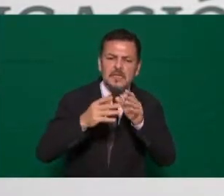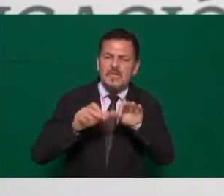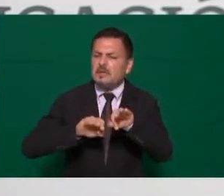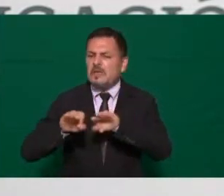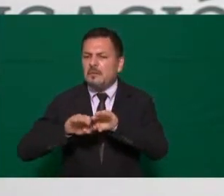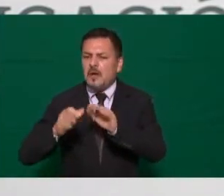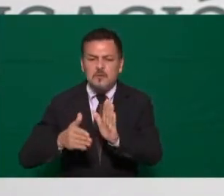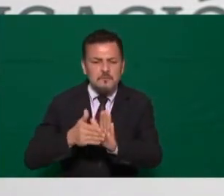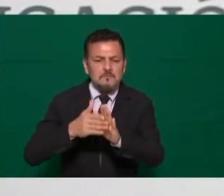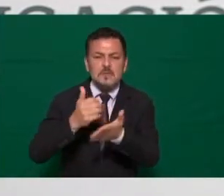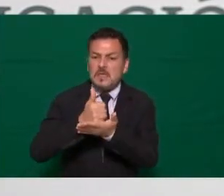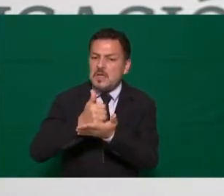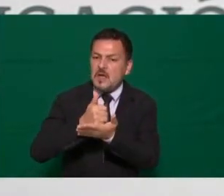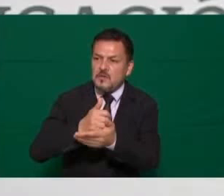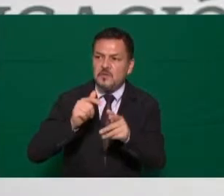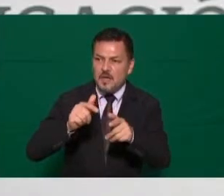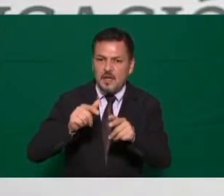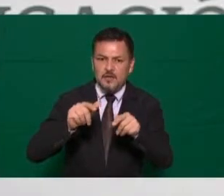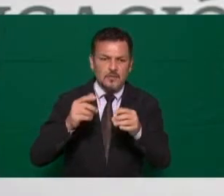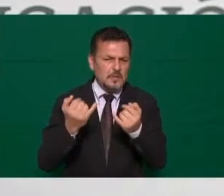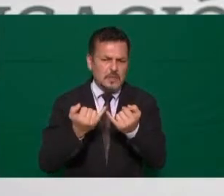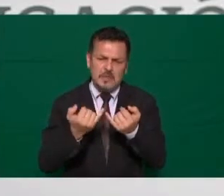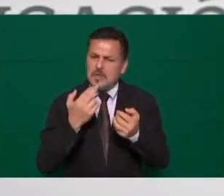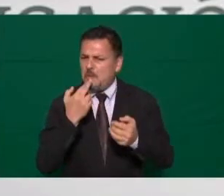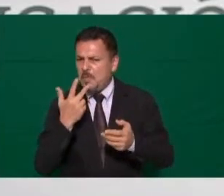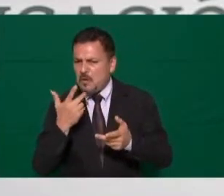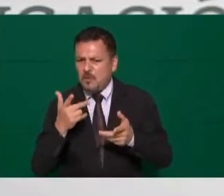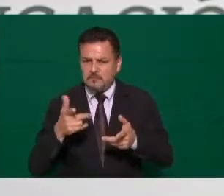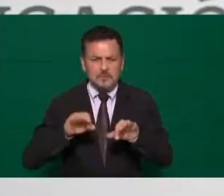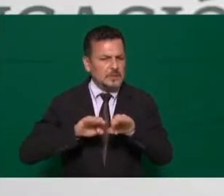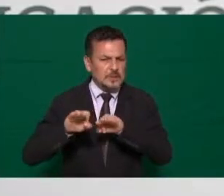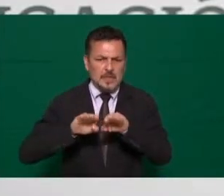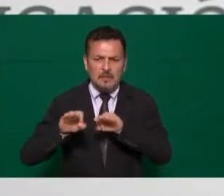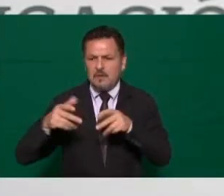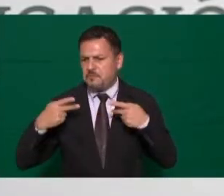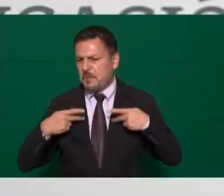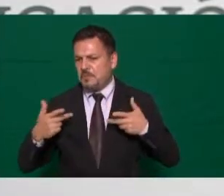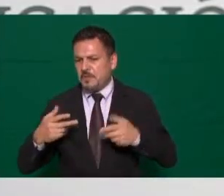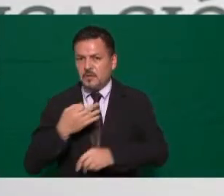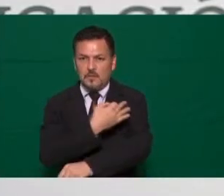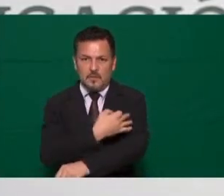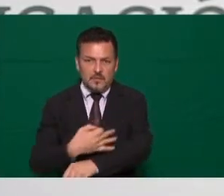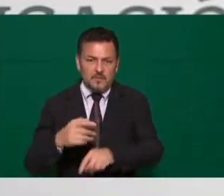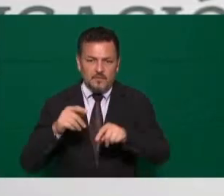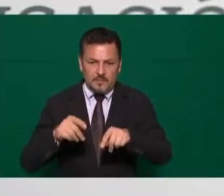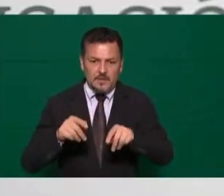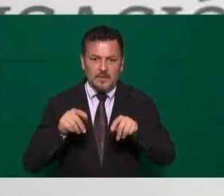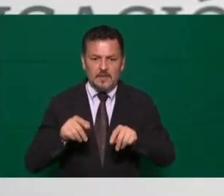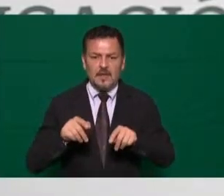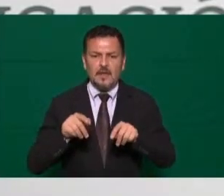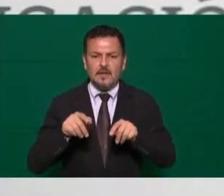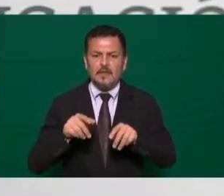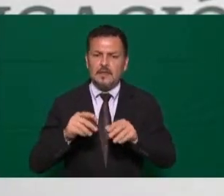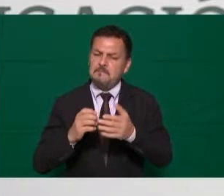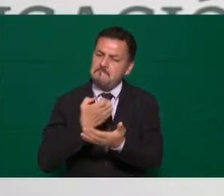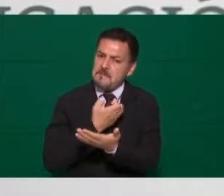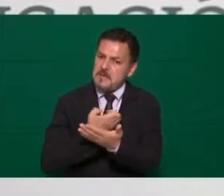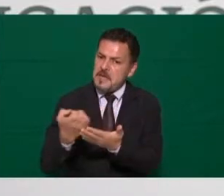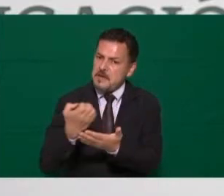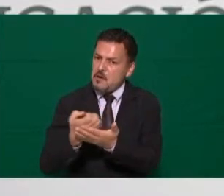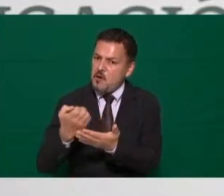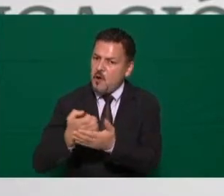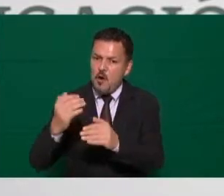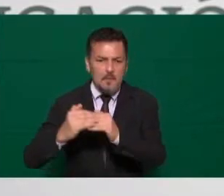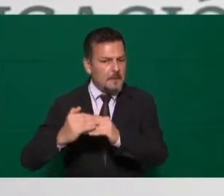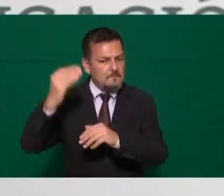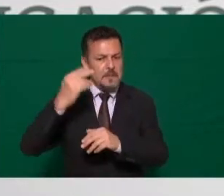albañiles, y de esa manera se da empleo y se reactiva la economía de